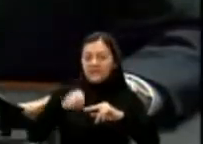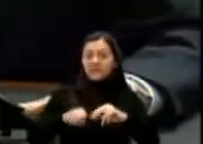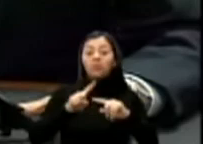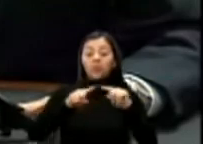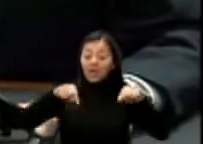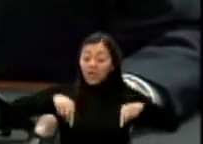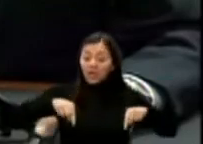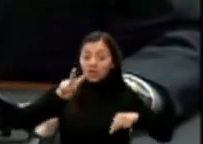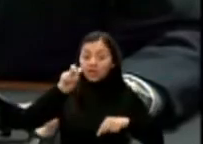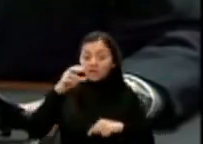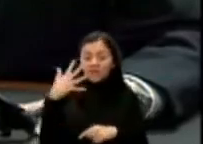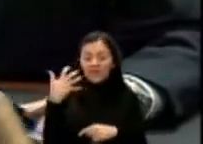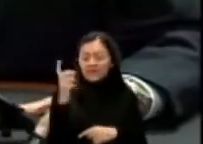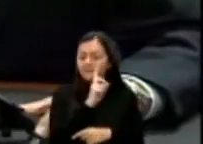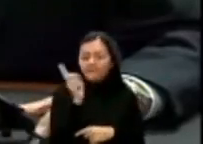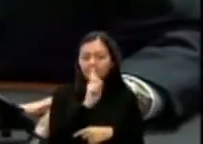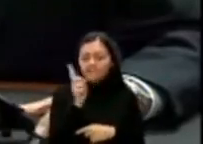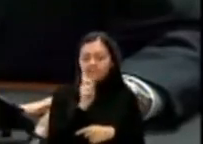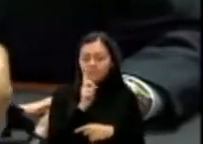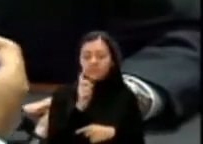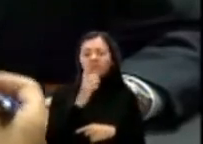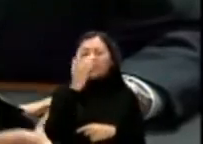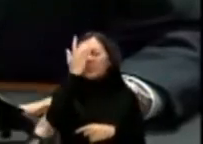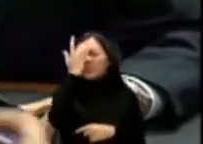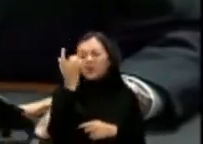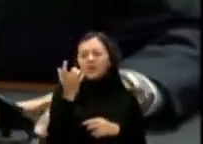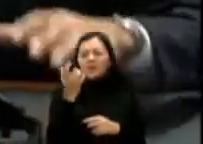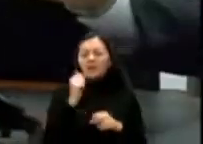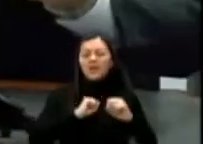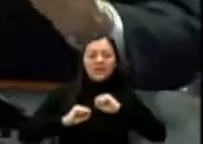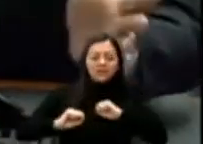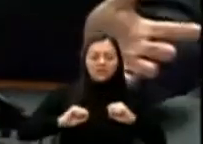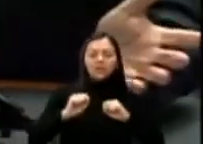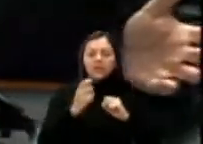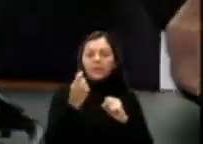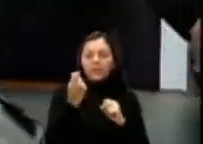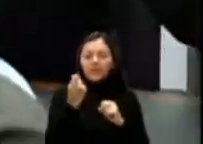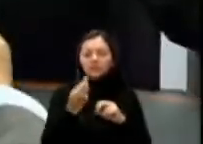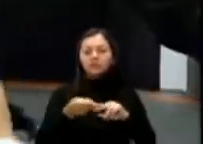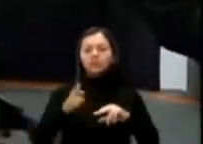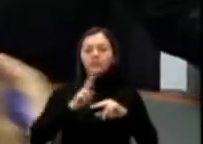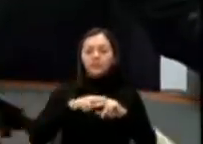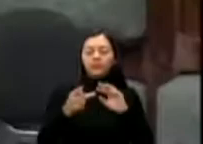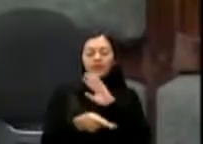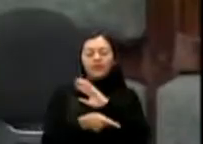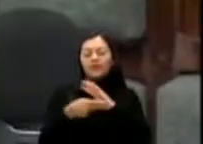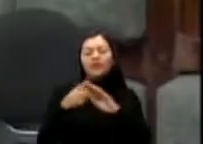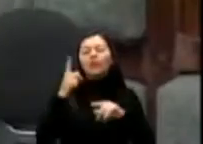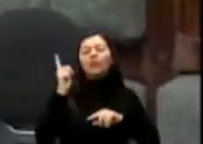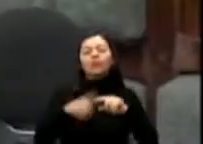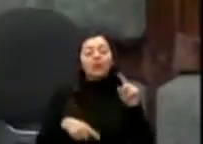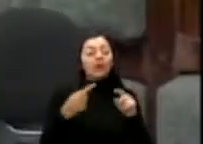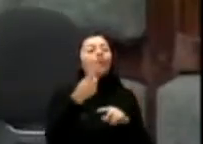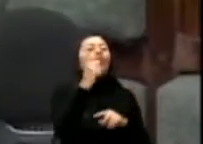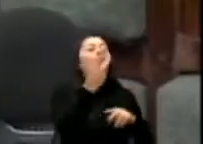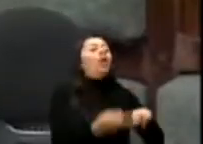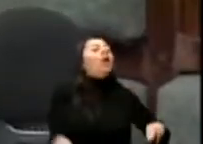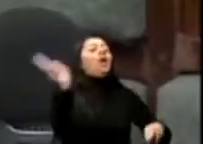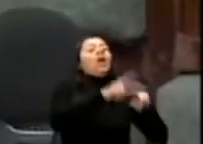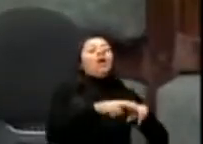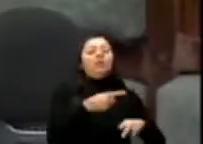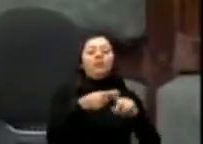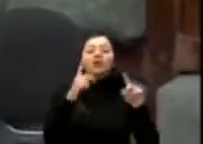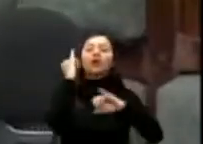argumentó hidrocarburos políticas públicas gestión y el precio del petróleo nacional una